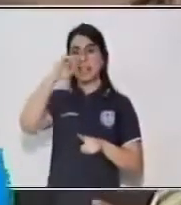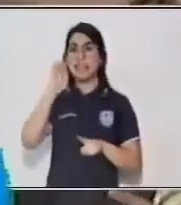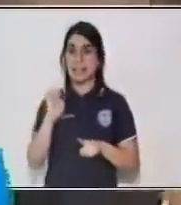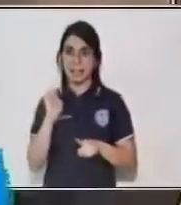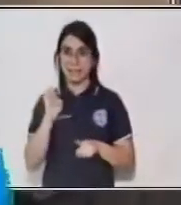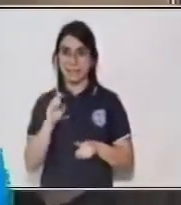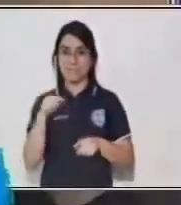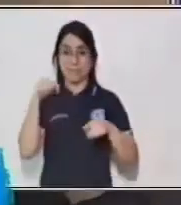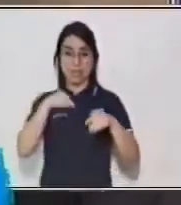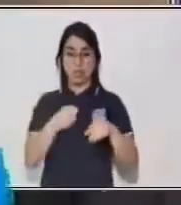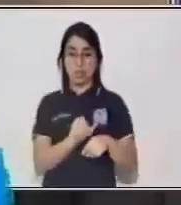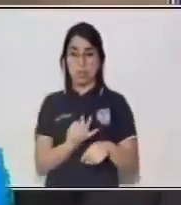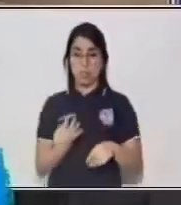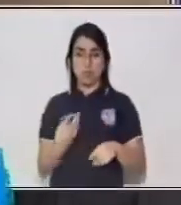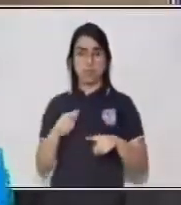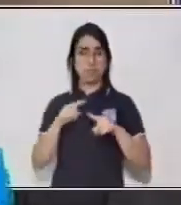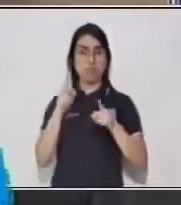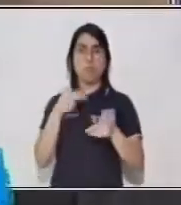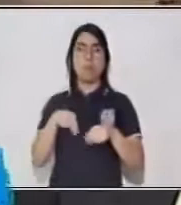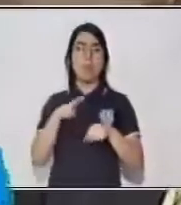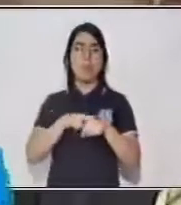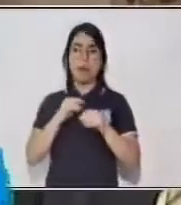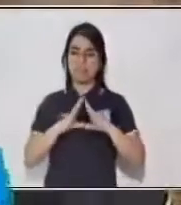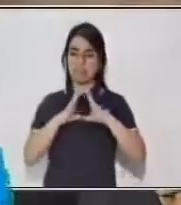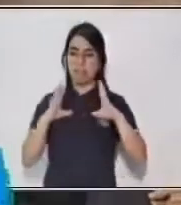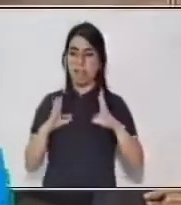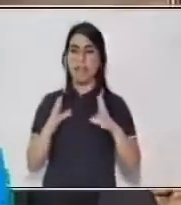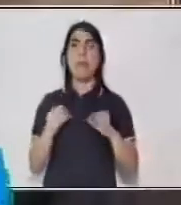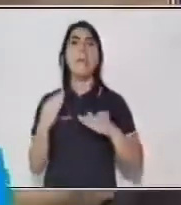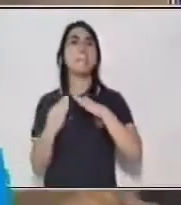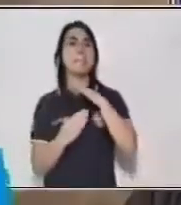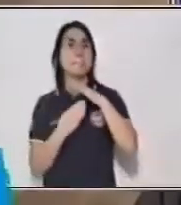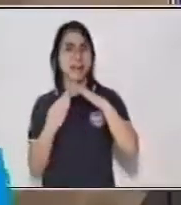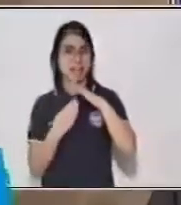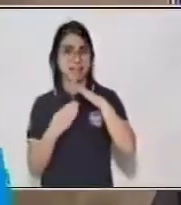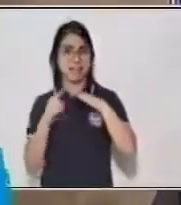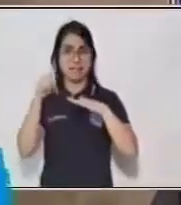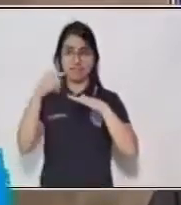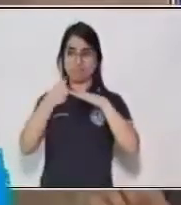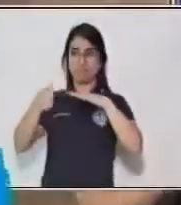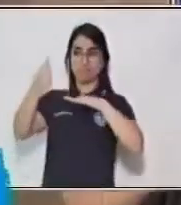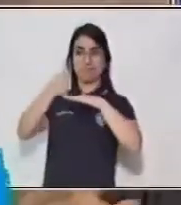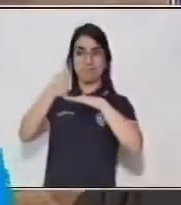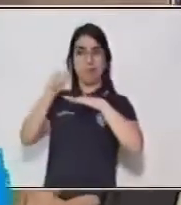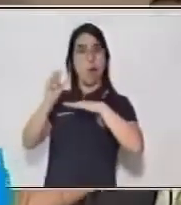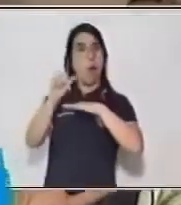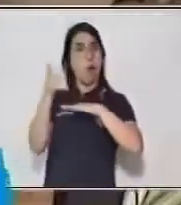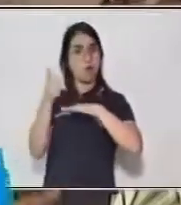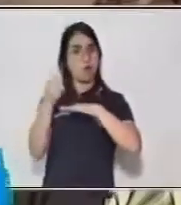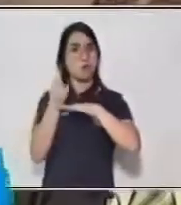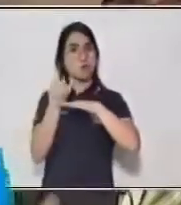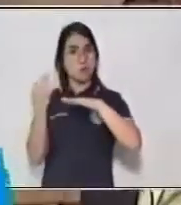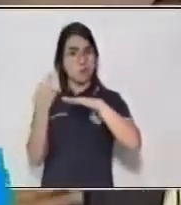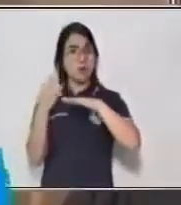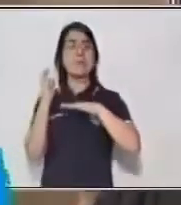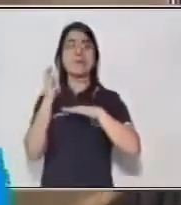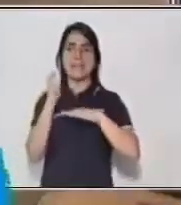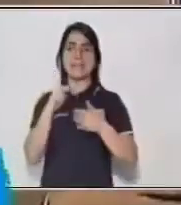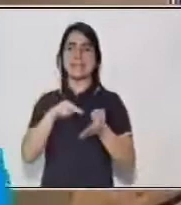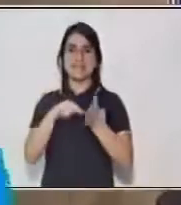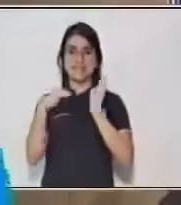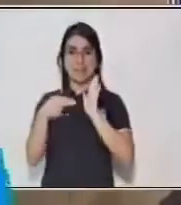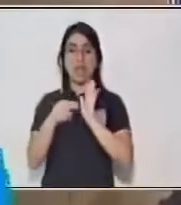Cuando vamos a hacer cambios en el exponente, o sea, cuando el exponente